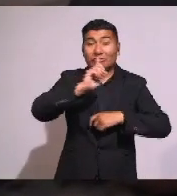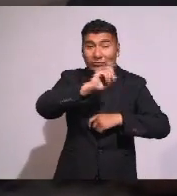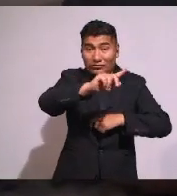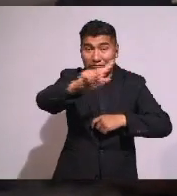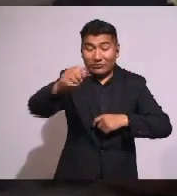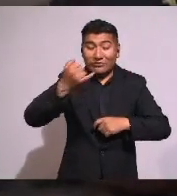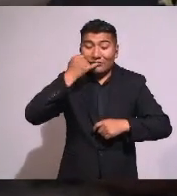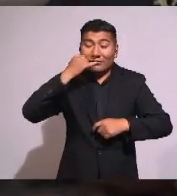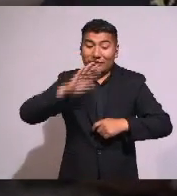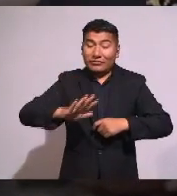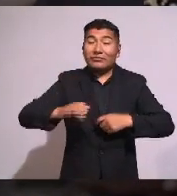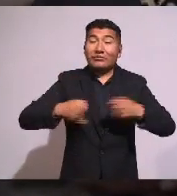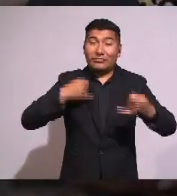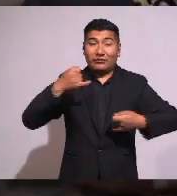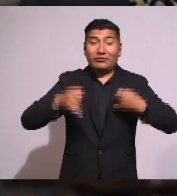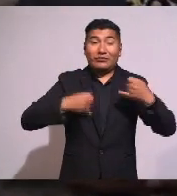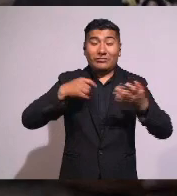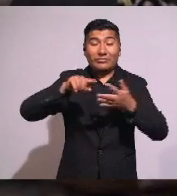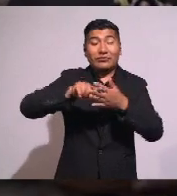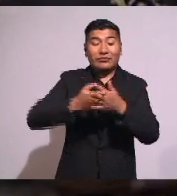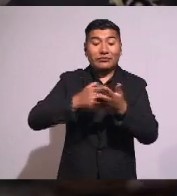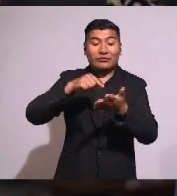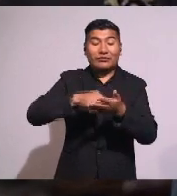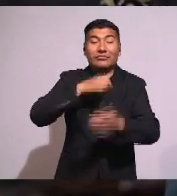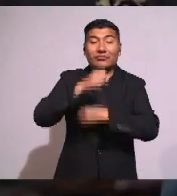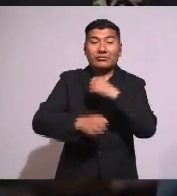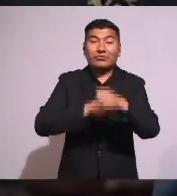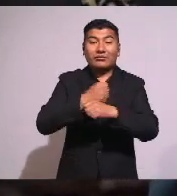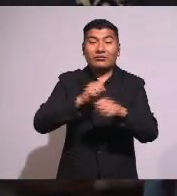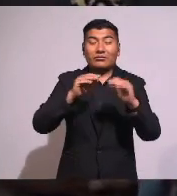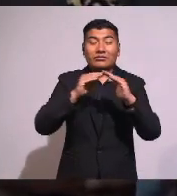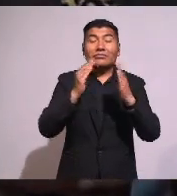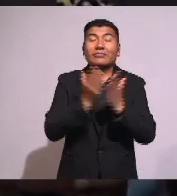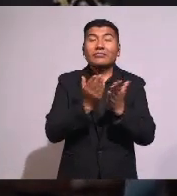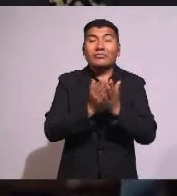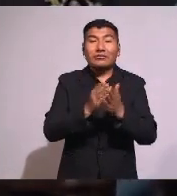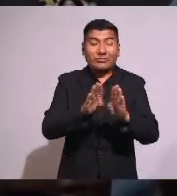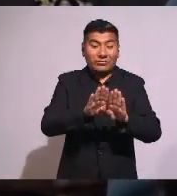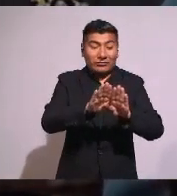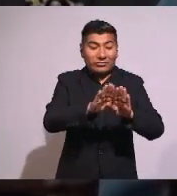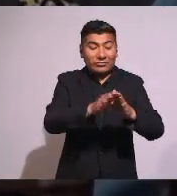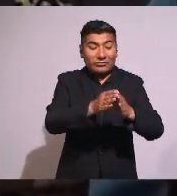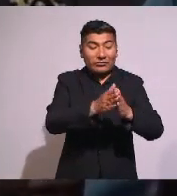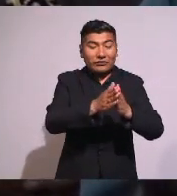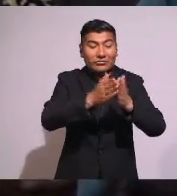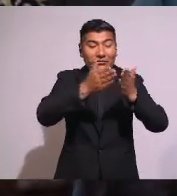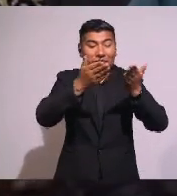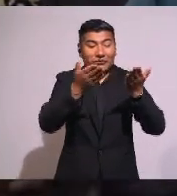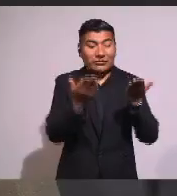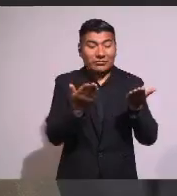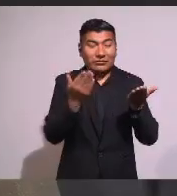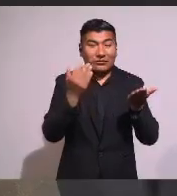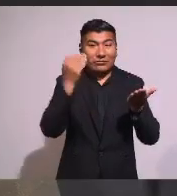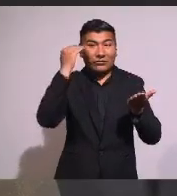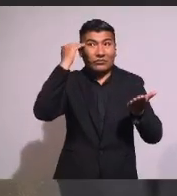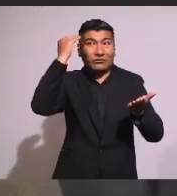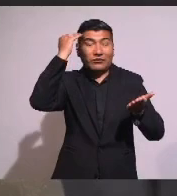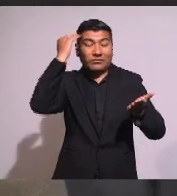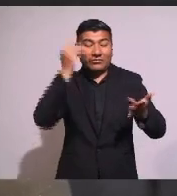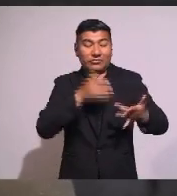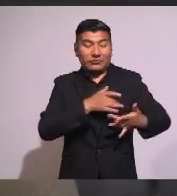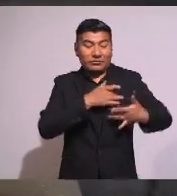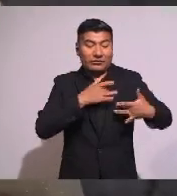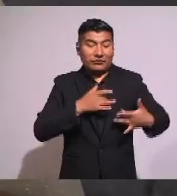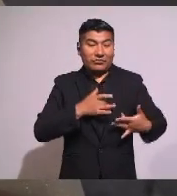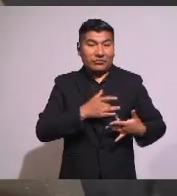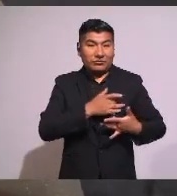niños y jóvenes, al comenzar este año escolar, abran sobre todo su mente y el corazón para que, así como